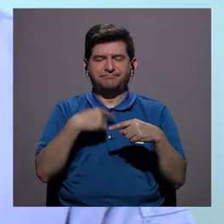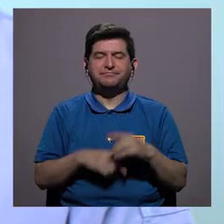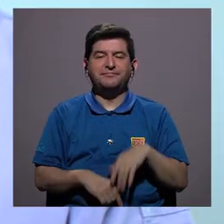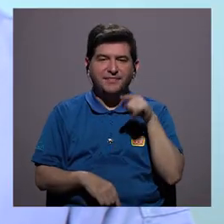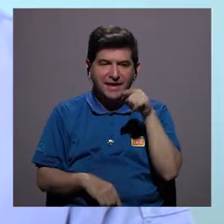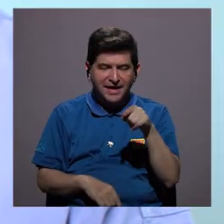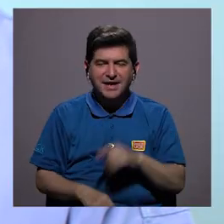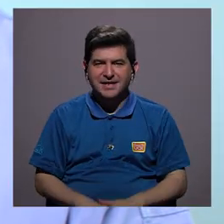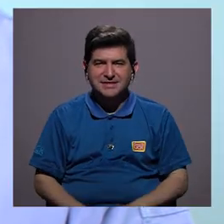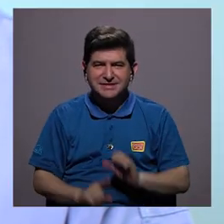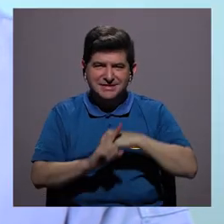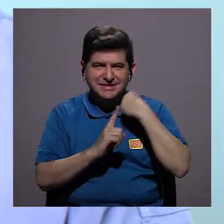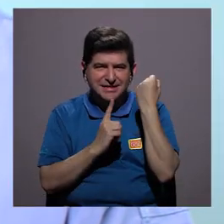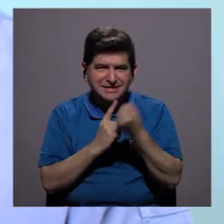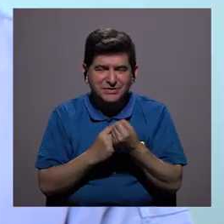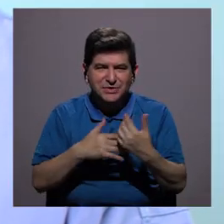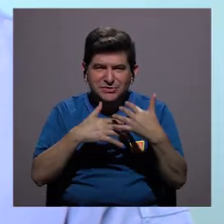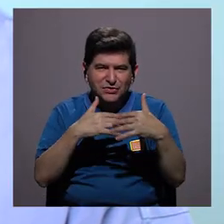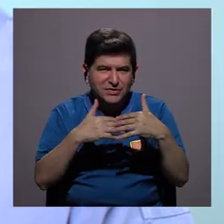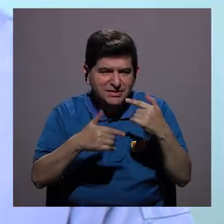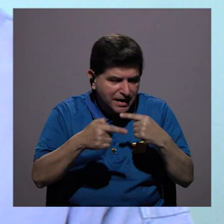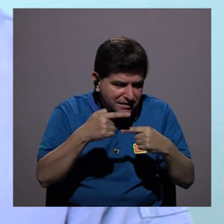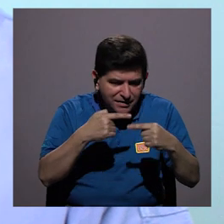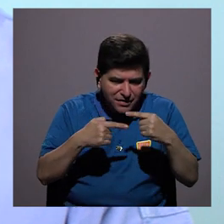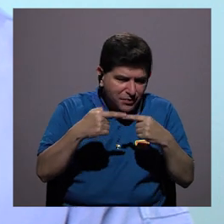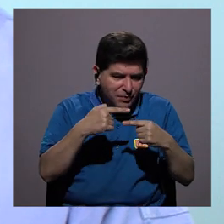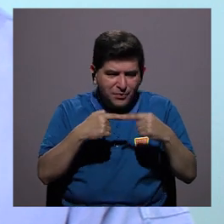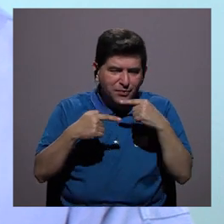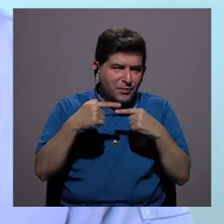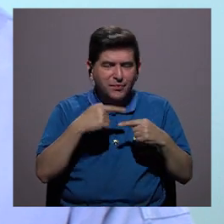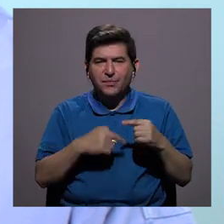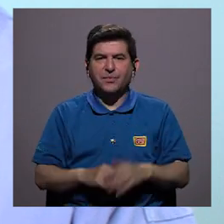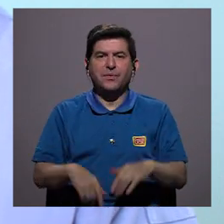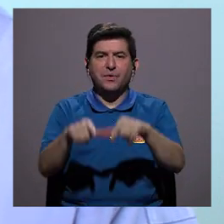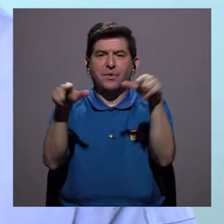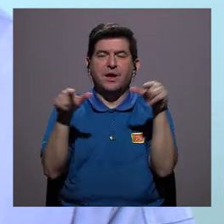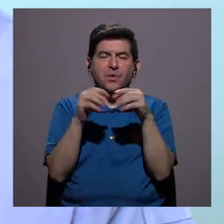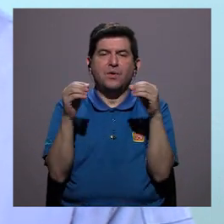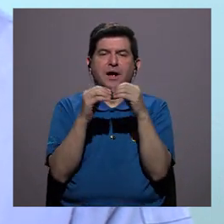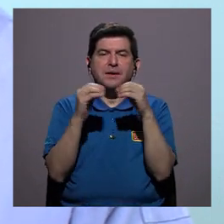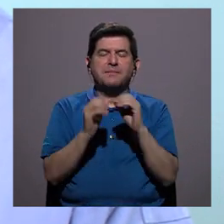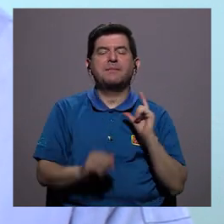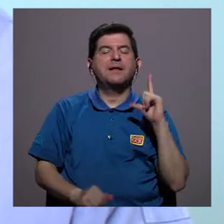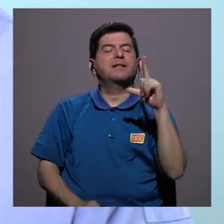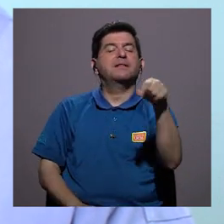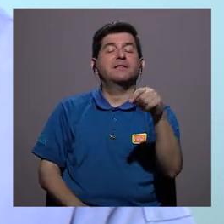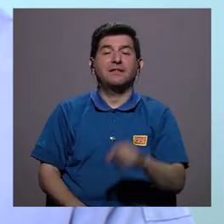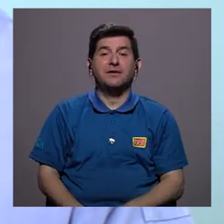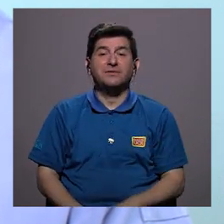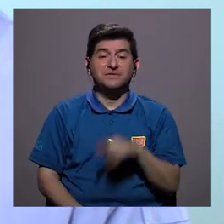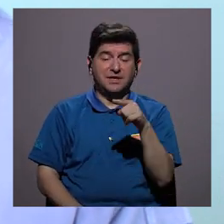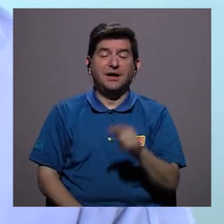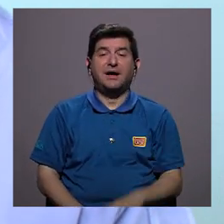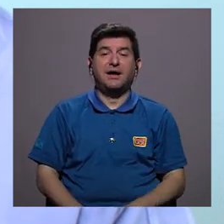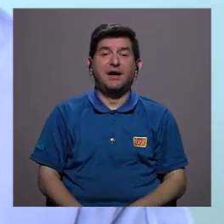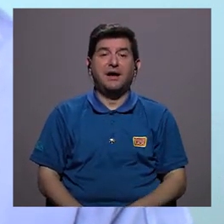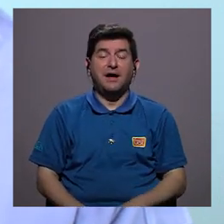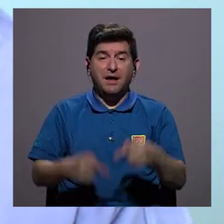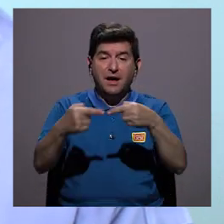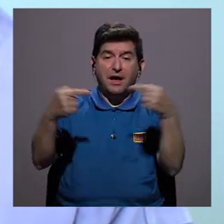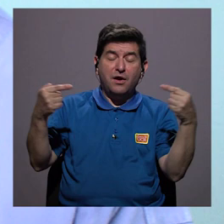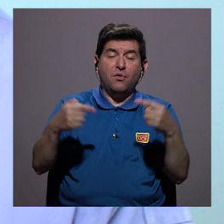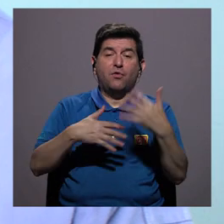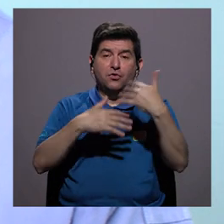devuelve y ese reflujo, esa devuelta de la sangre hacia las partes más distales, se topa con la que viene